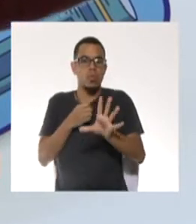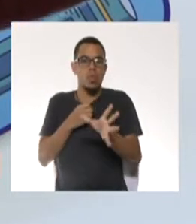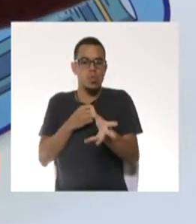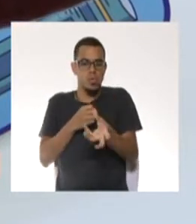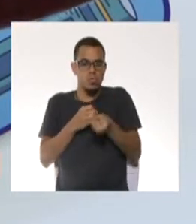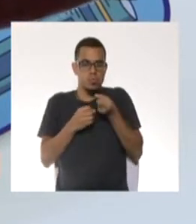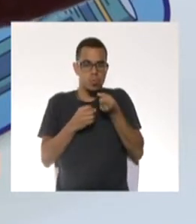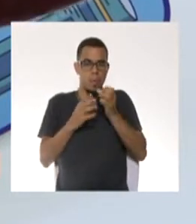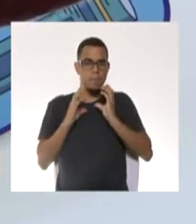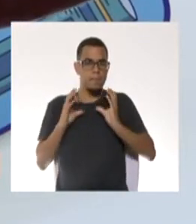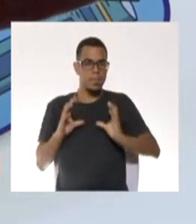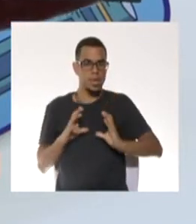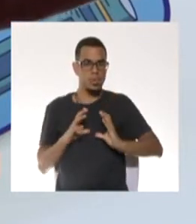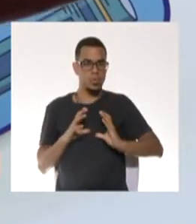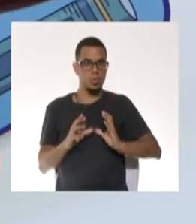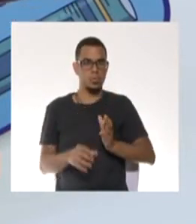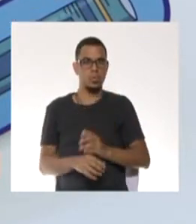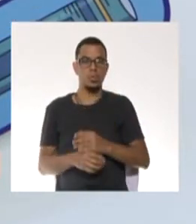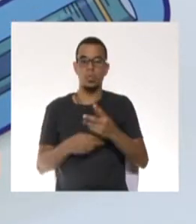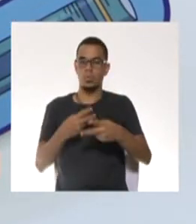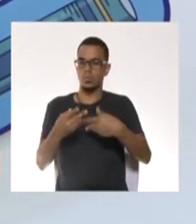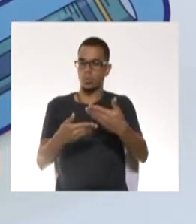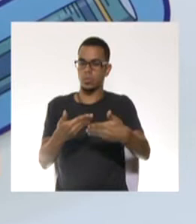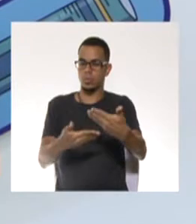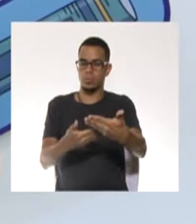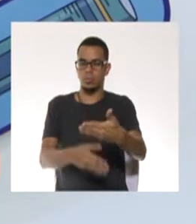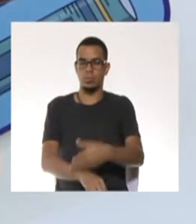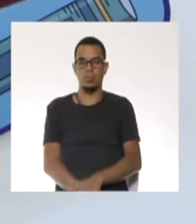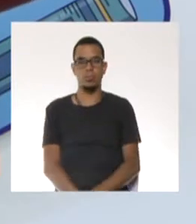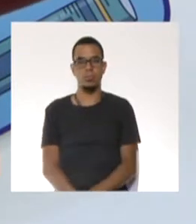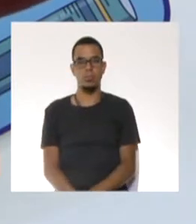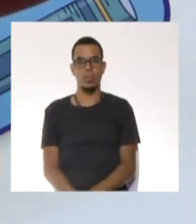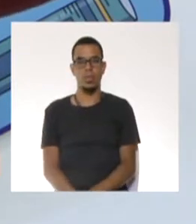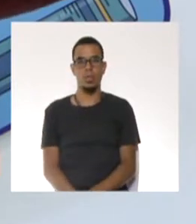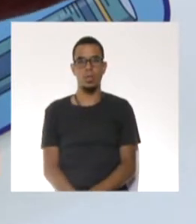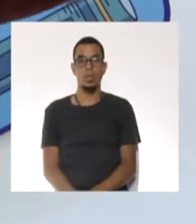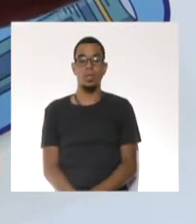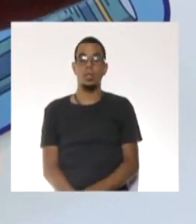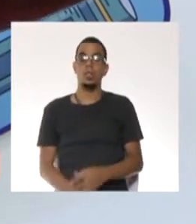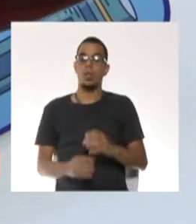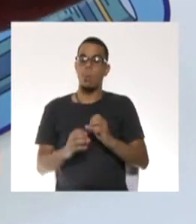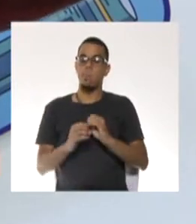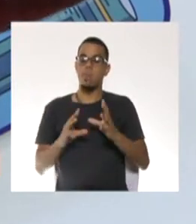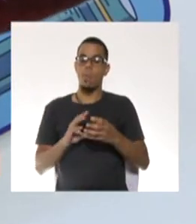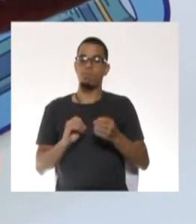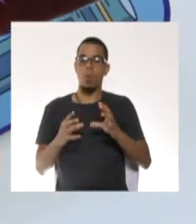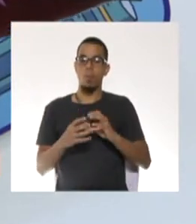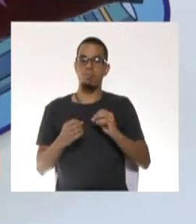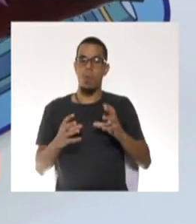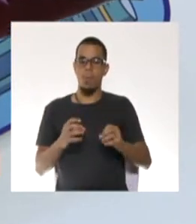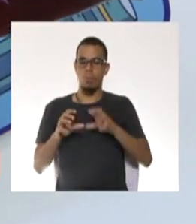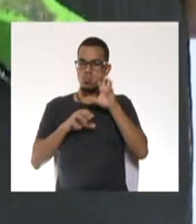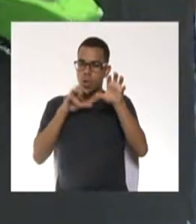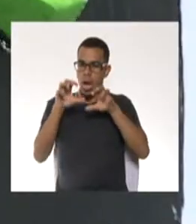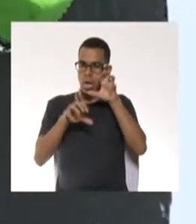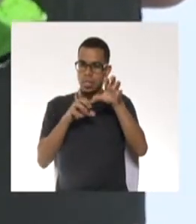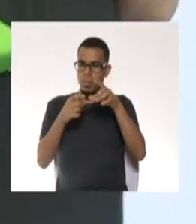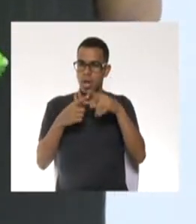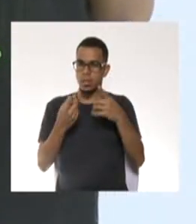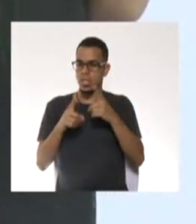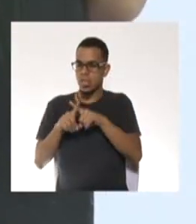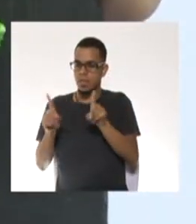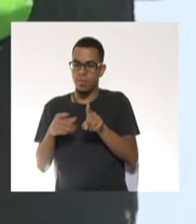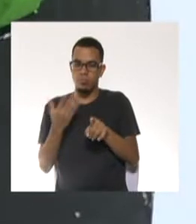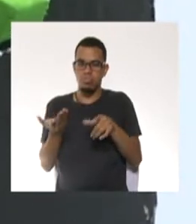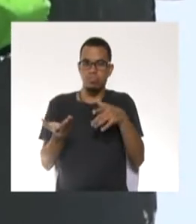el aparato de Golgi y así sucesivamente. Aquí tenemos la célula animal. ¿Cuál es la diferencia entre la célula animal y la célula vegetal? Que contiene